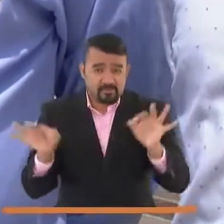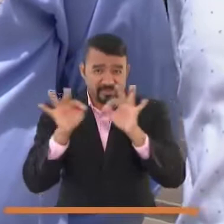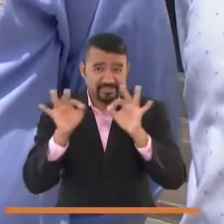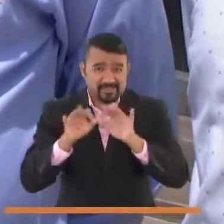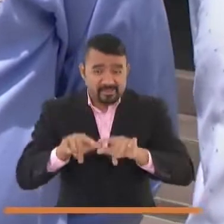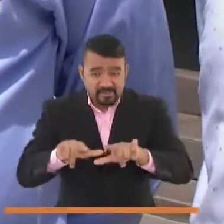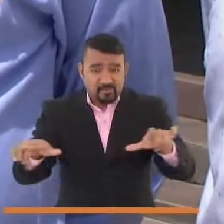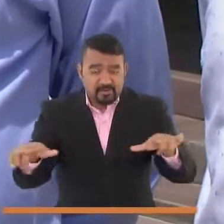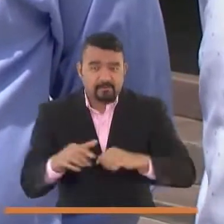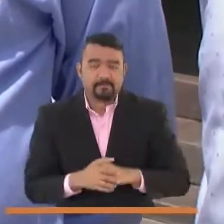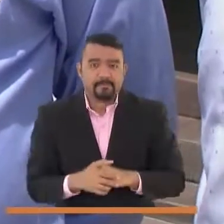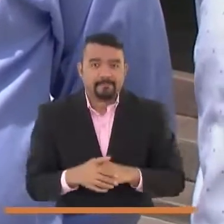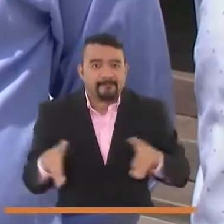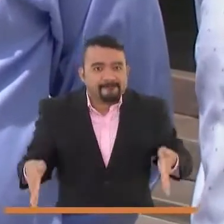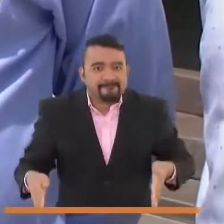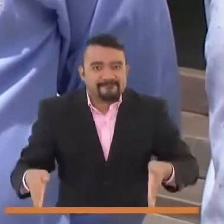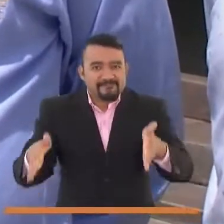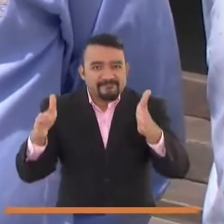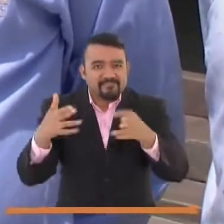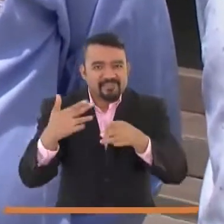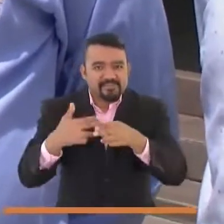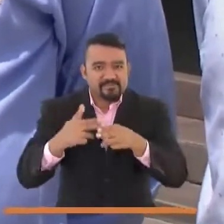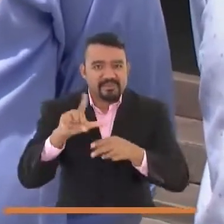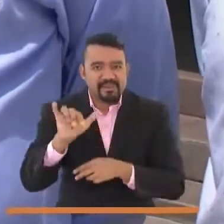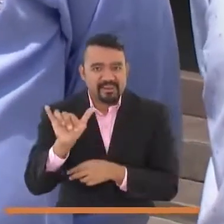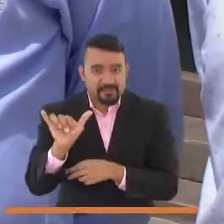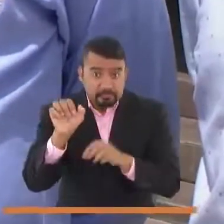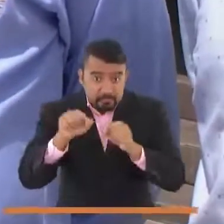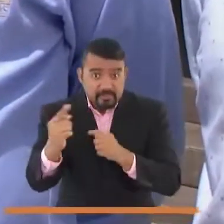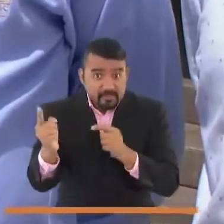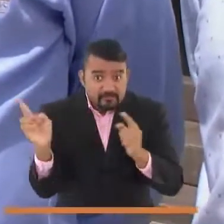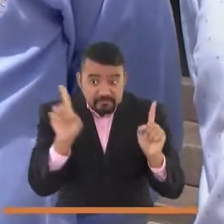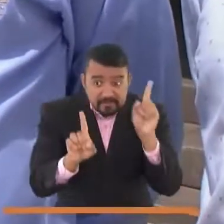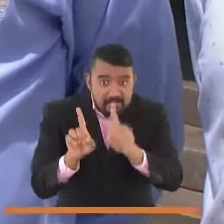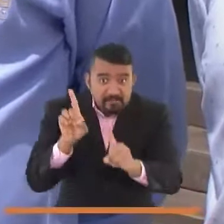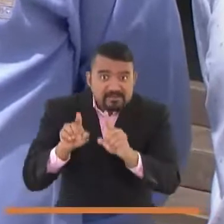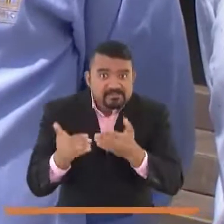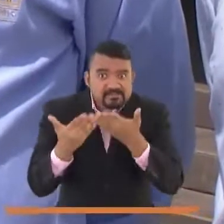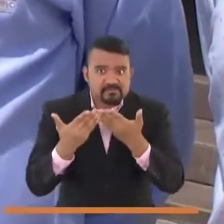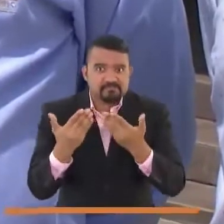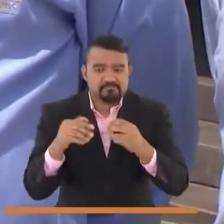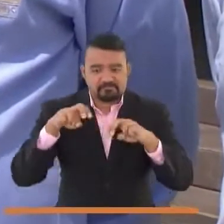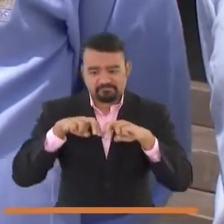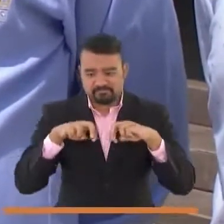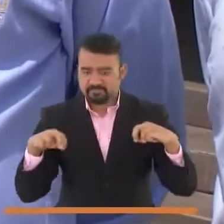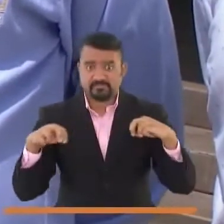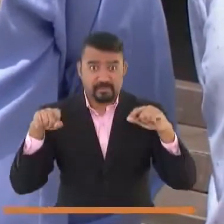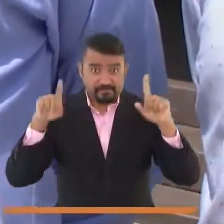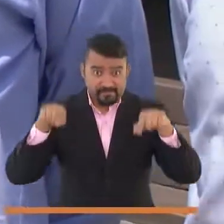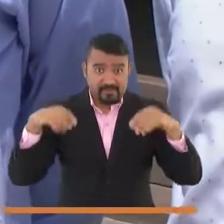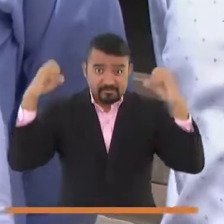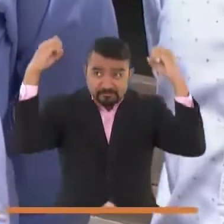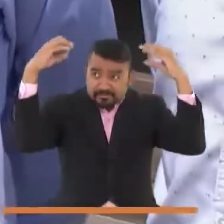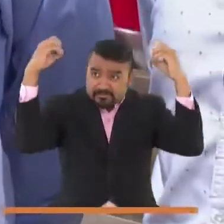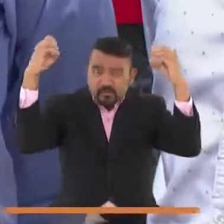esta, Pasaje de Ley. Ustedes lo podrán disfrutar como un punto de encuentro y ahorita en Navidad, como estará iluminado, pues con